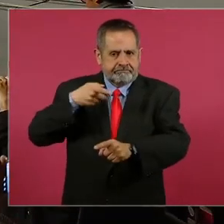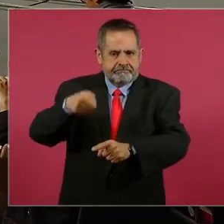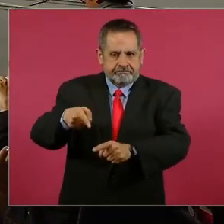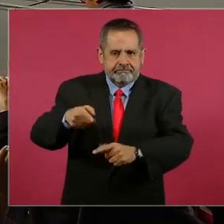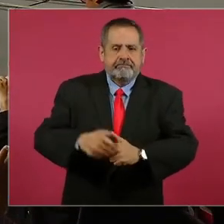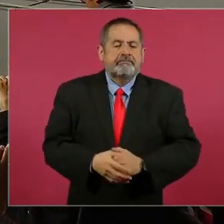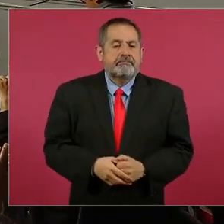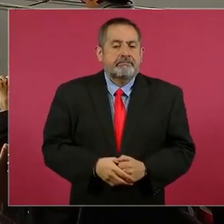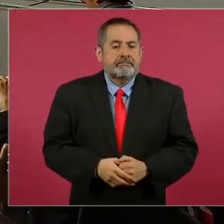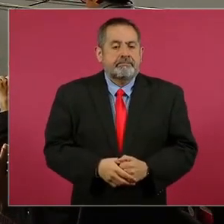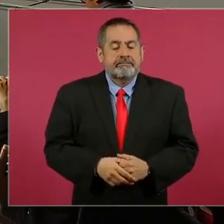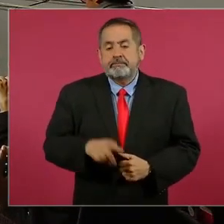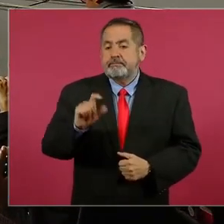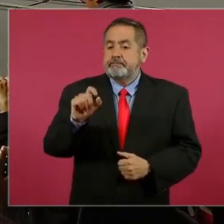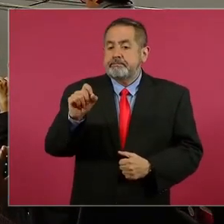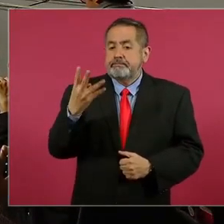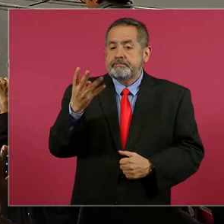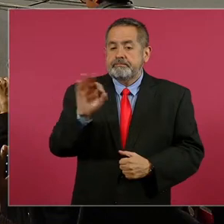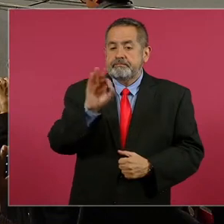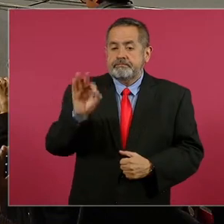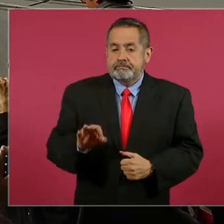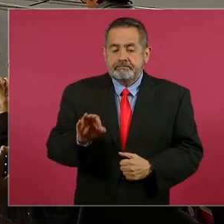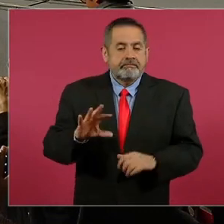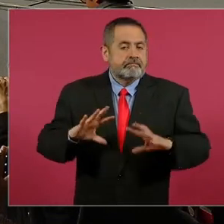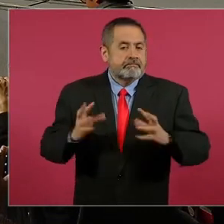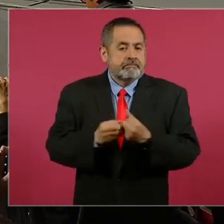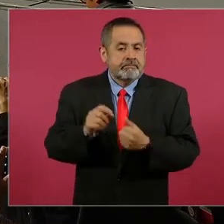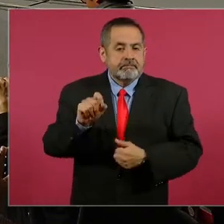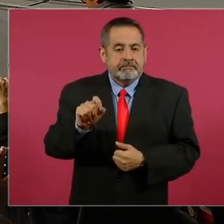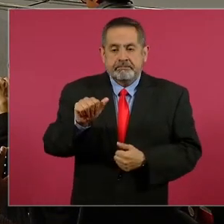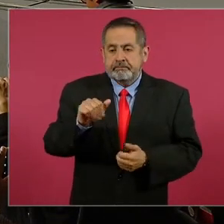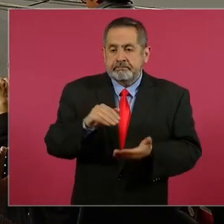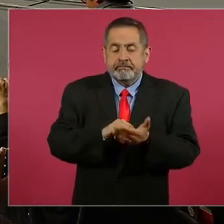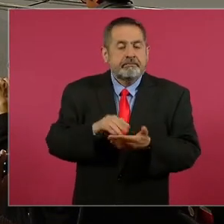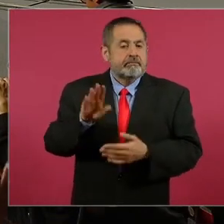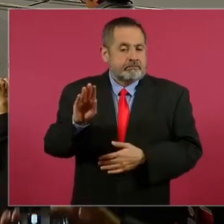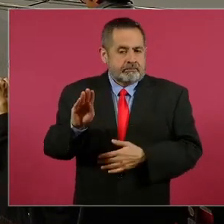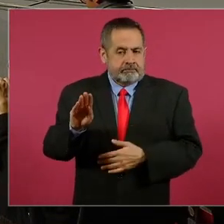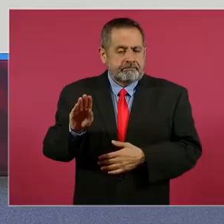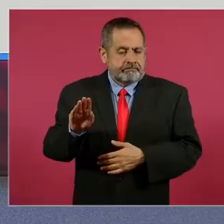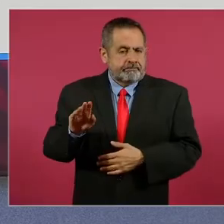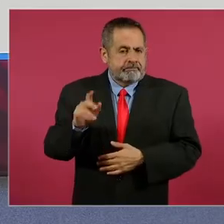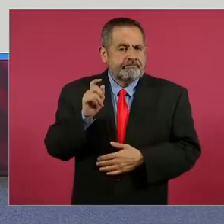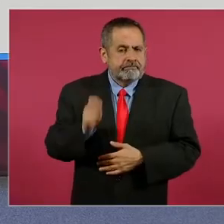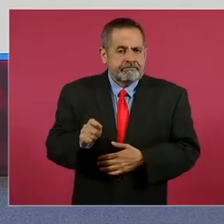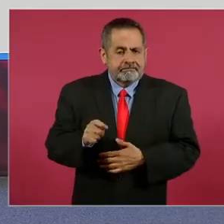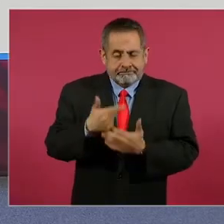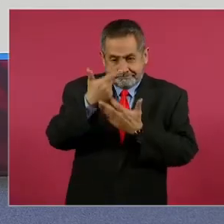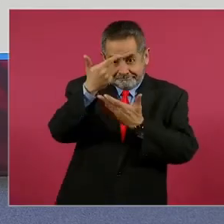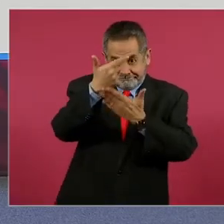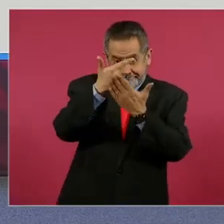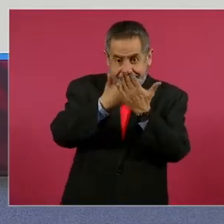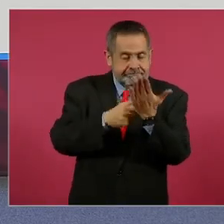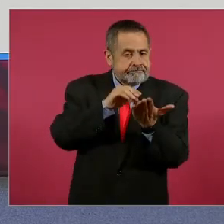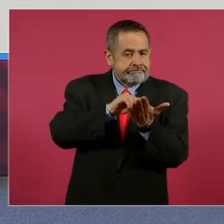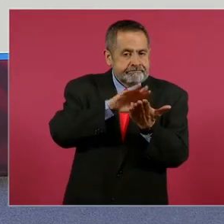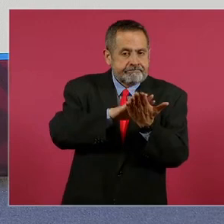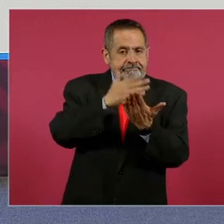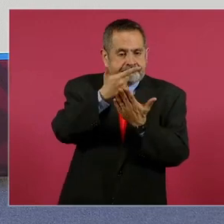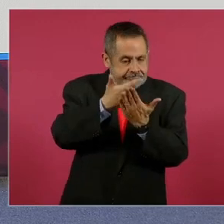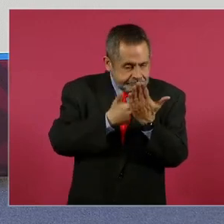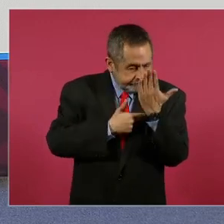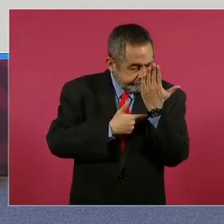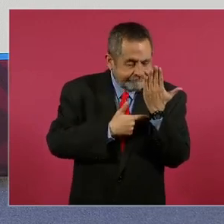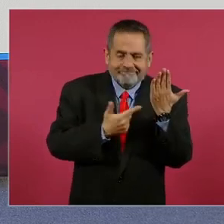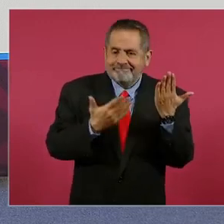Tenemos este 24%, que son 26,090, que decíamos, se trata de registros que no cuentan